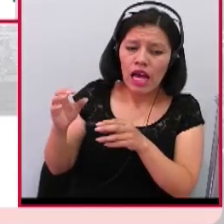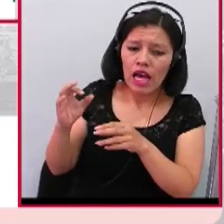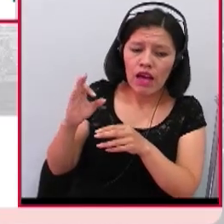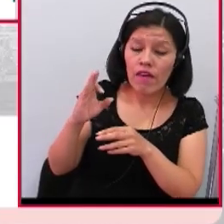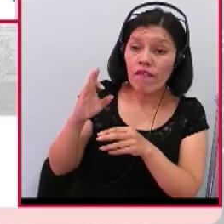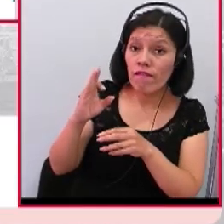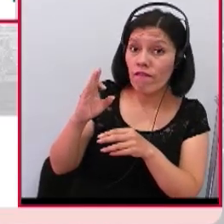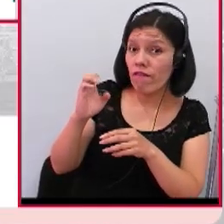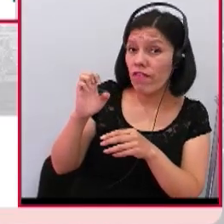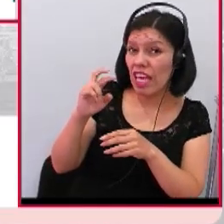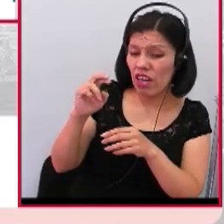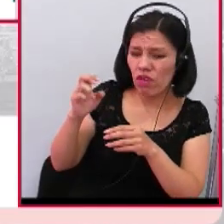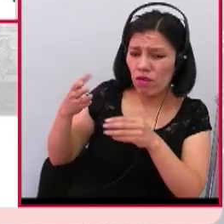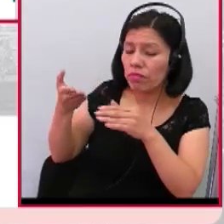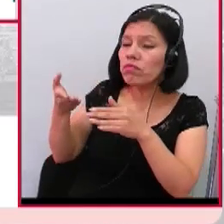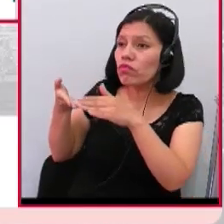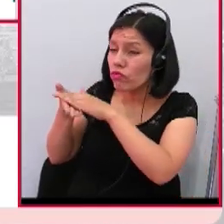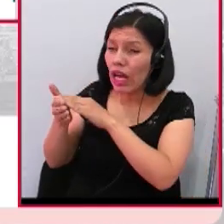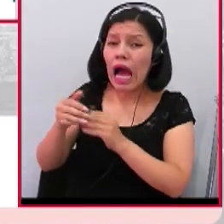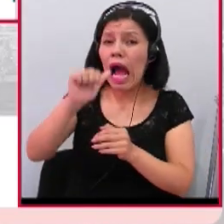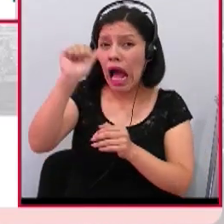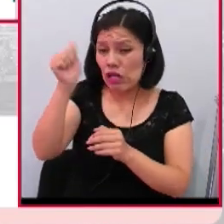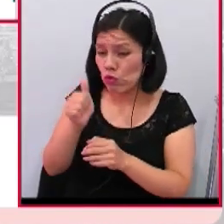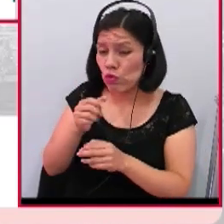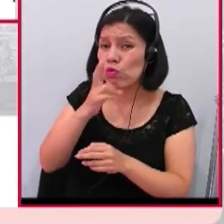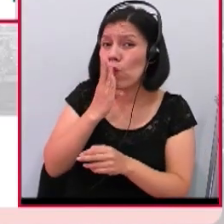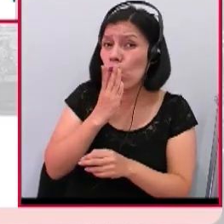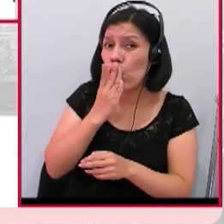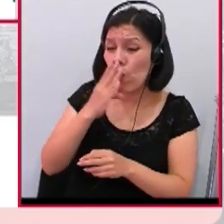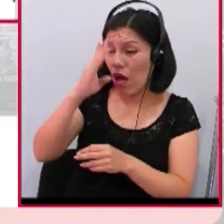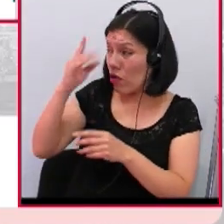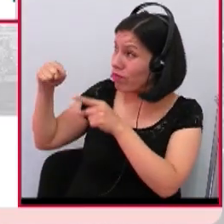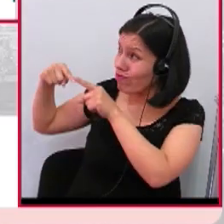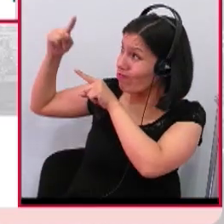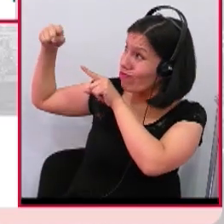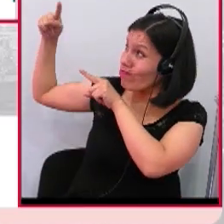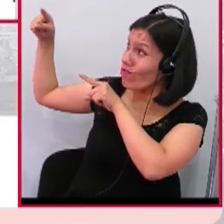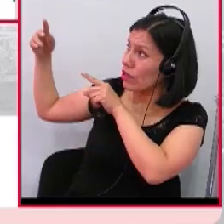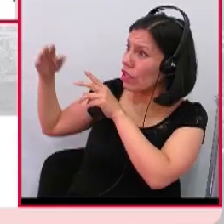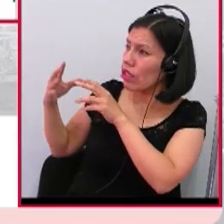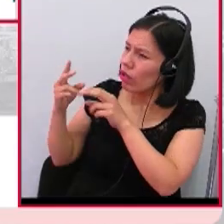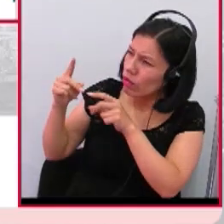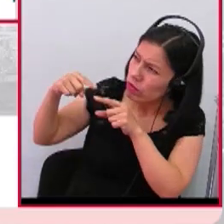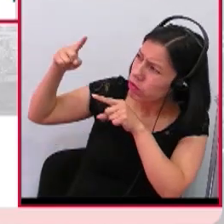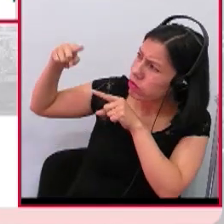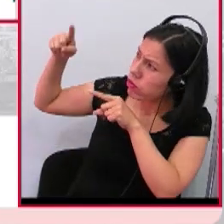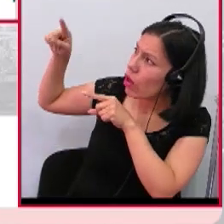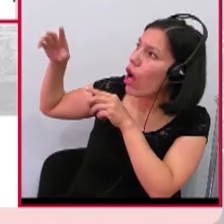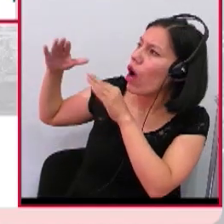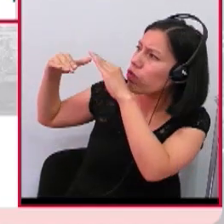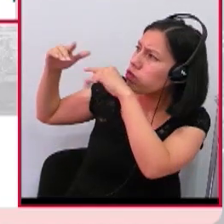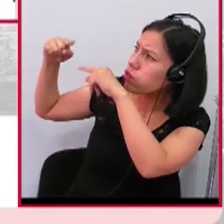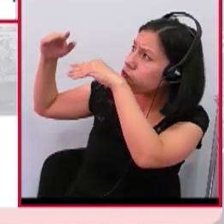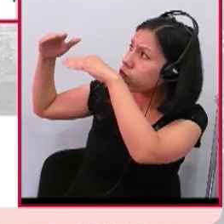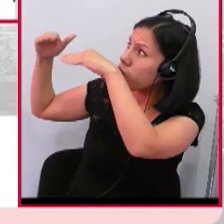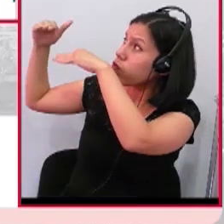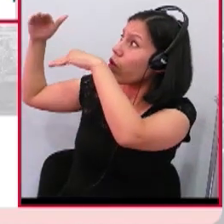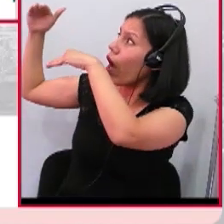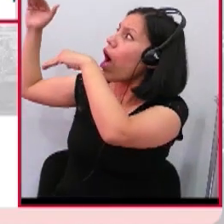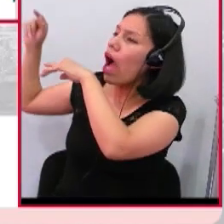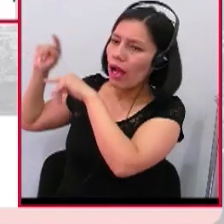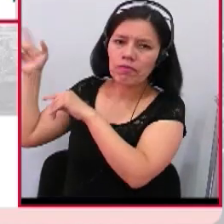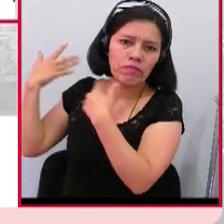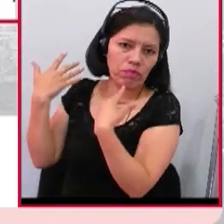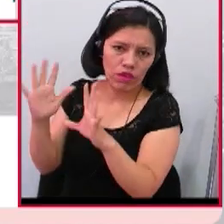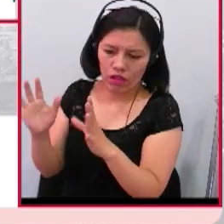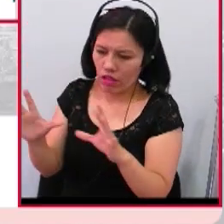el operador, 1 o 2 minutos más, dependiendo cómo es el cobre, sopla más y está el final del cobre. Ya es un control más científico,